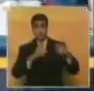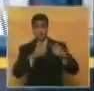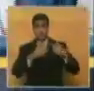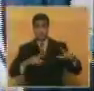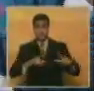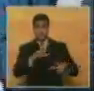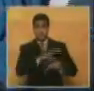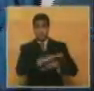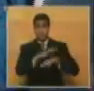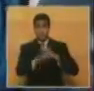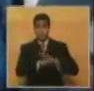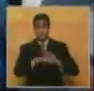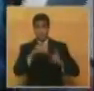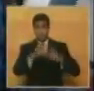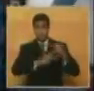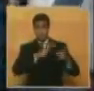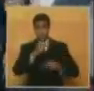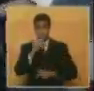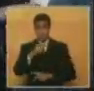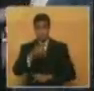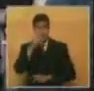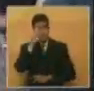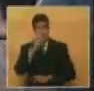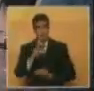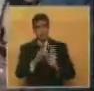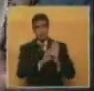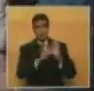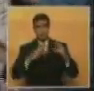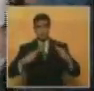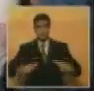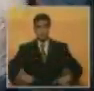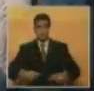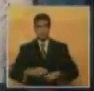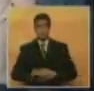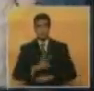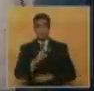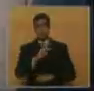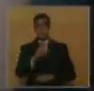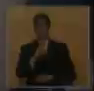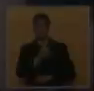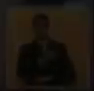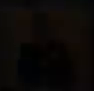liberación de los llamados presos políticos y el respeto de los derechos humanos. Mónica Velo, Venevisión.